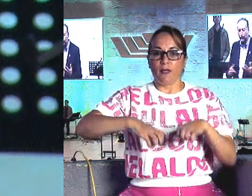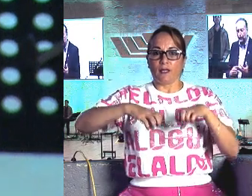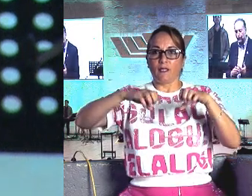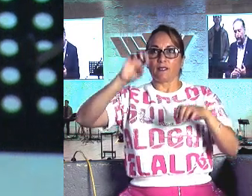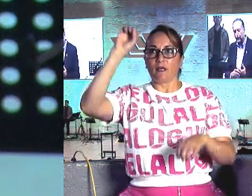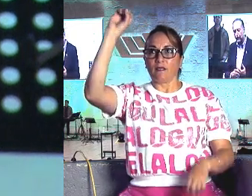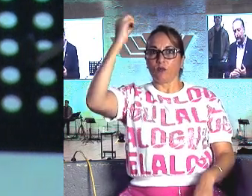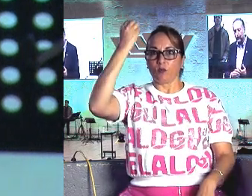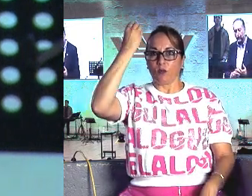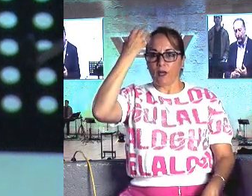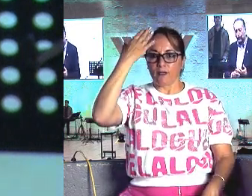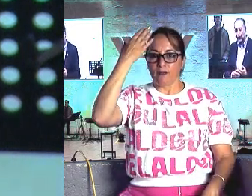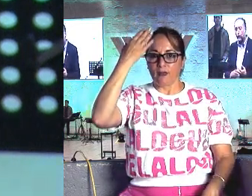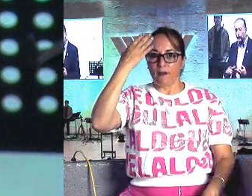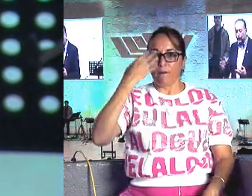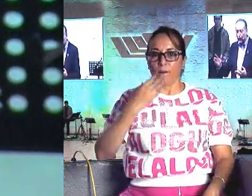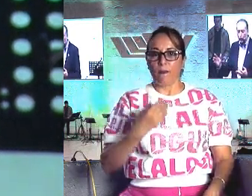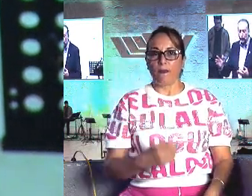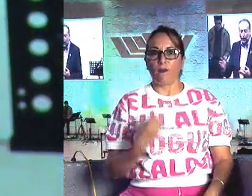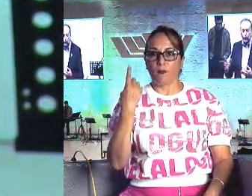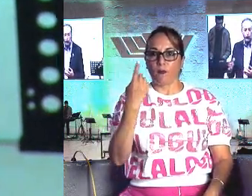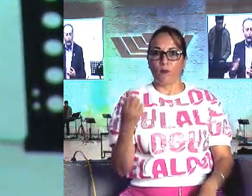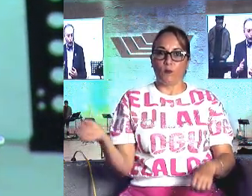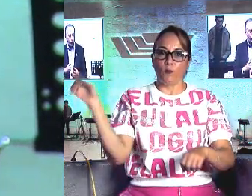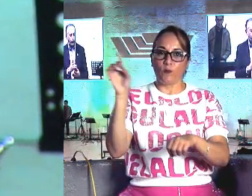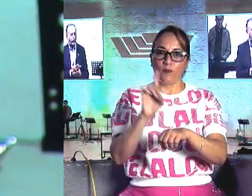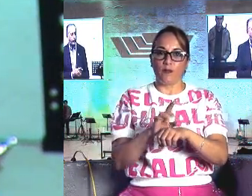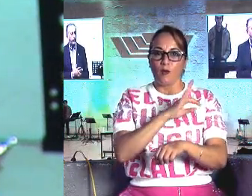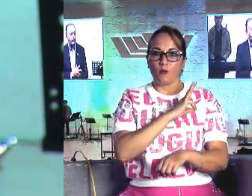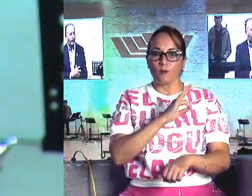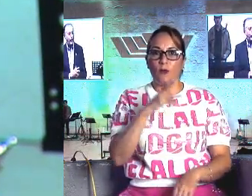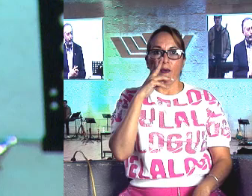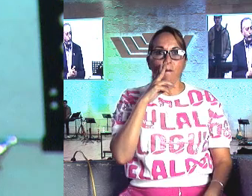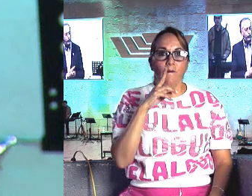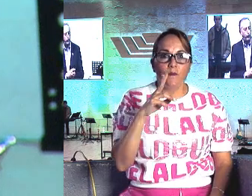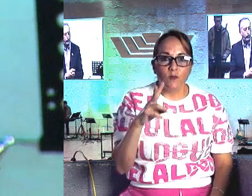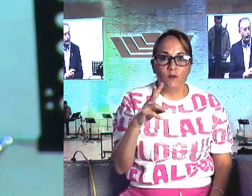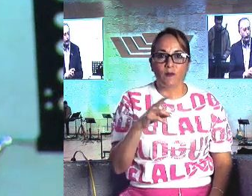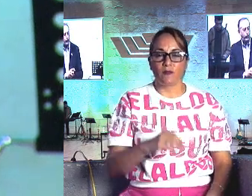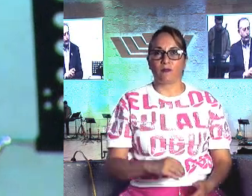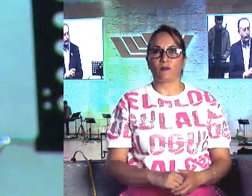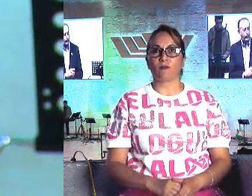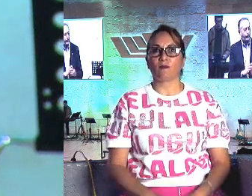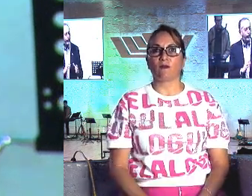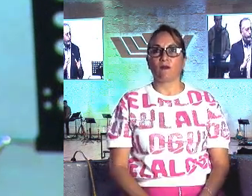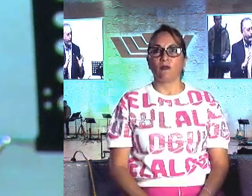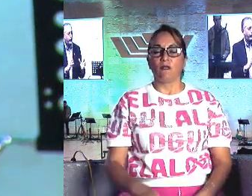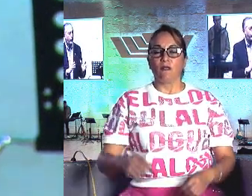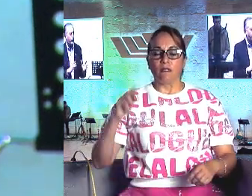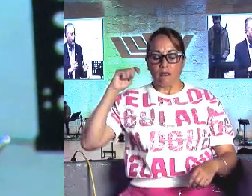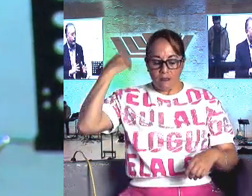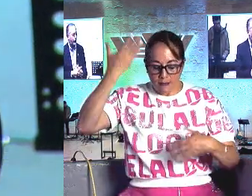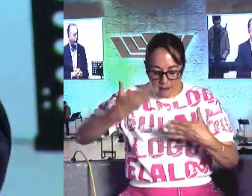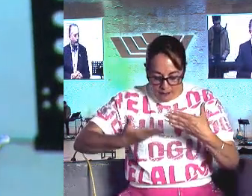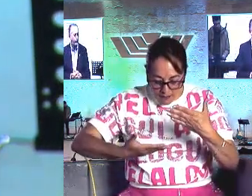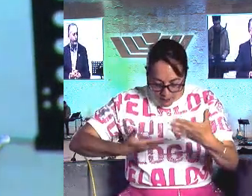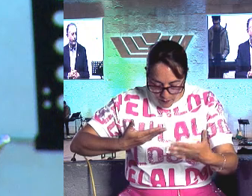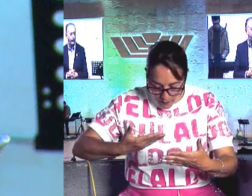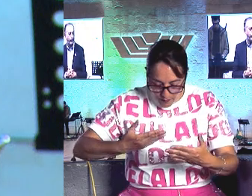gracia, y que un día los veamos a todos ellos, sin faltar ni uno solo, sirviendo en tu